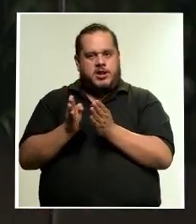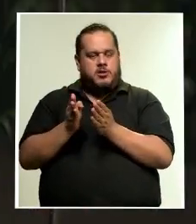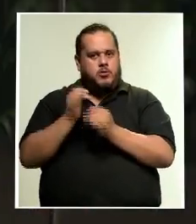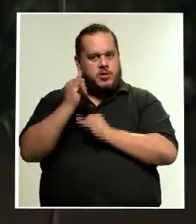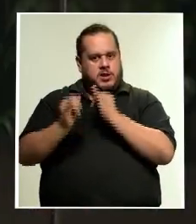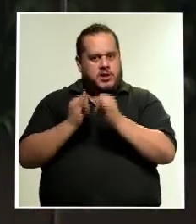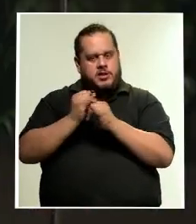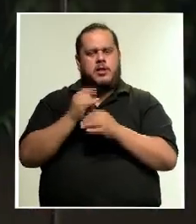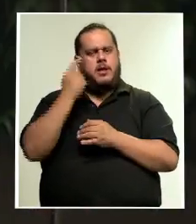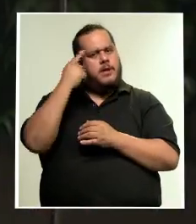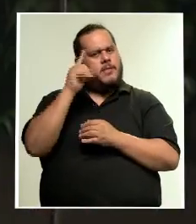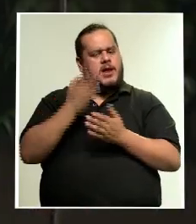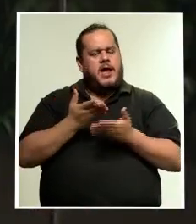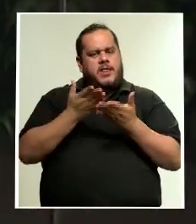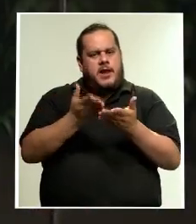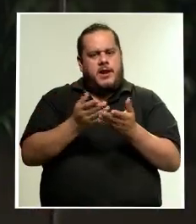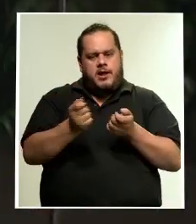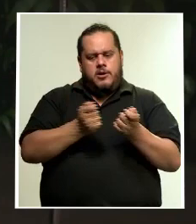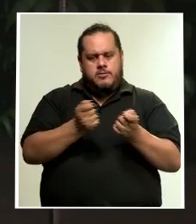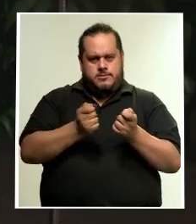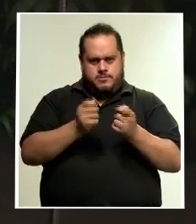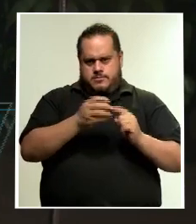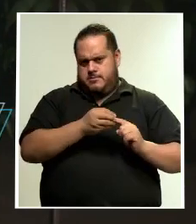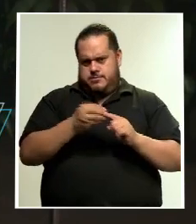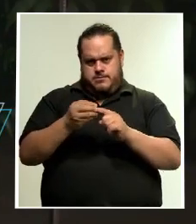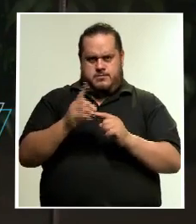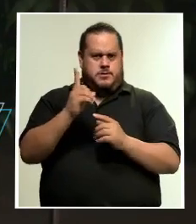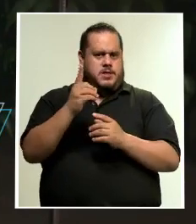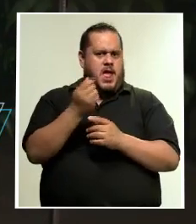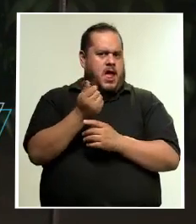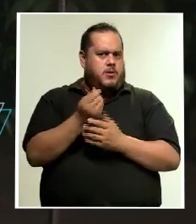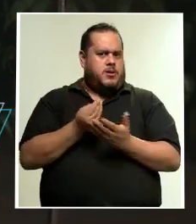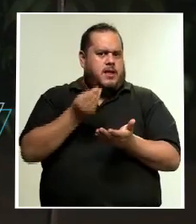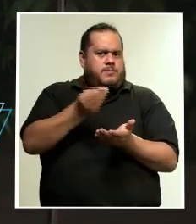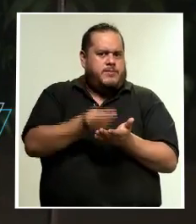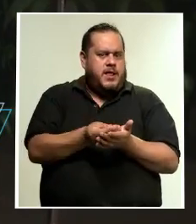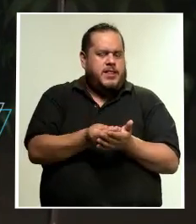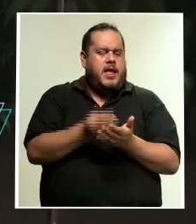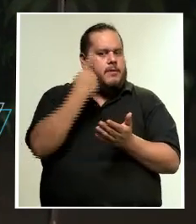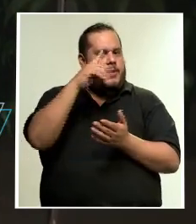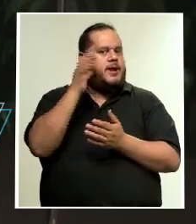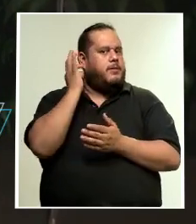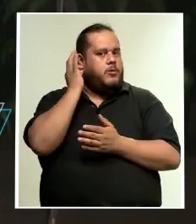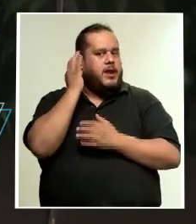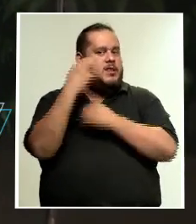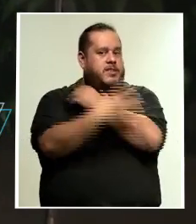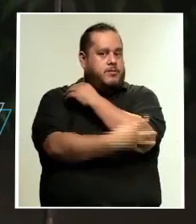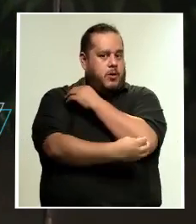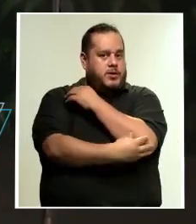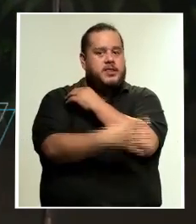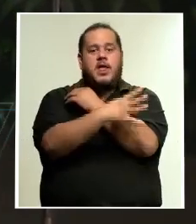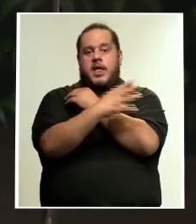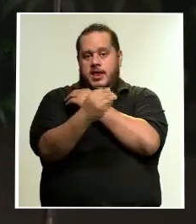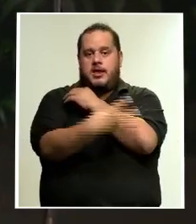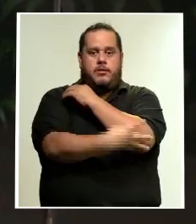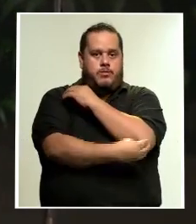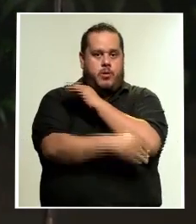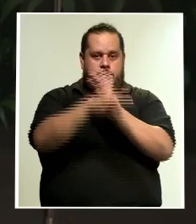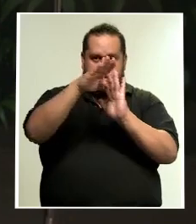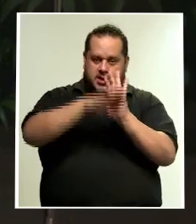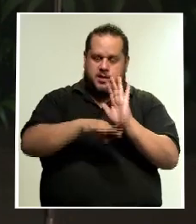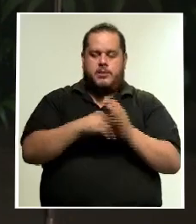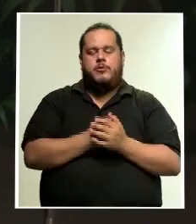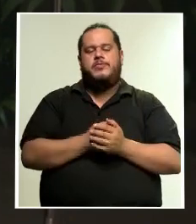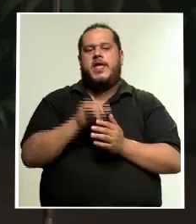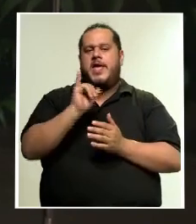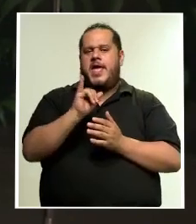manejo especial a un fideicomiso que beneficia a las mujeres en condiciones de pobreza y pobreza extrema. Este